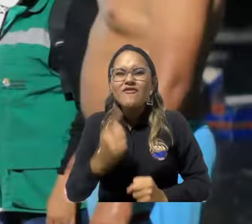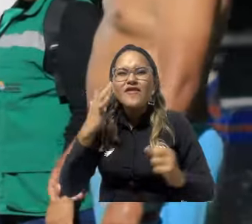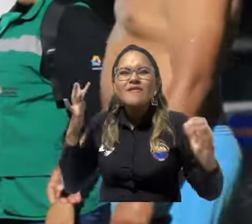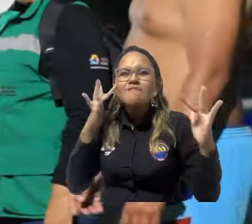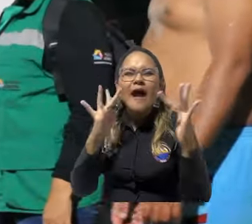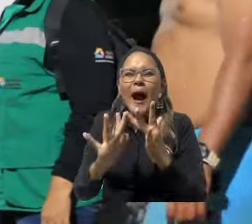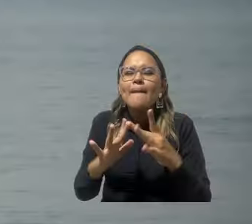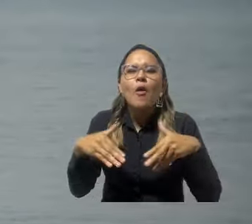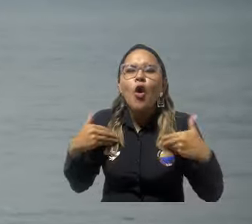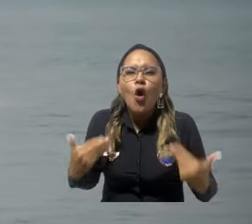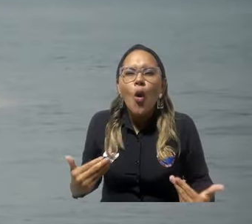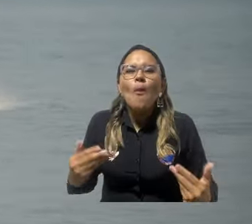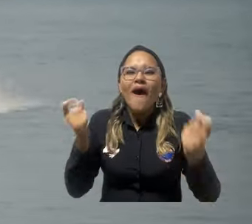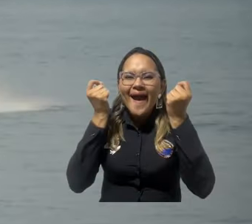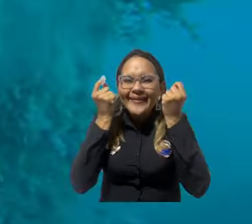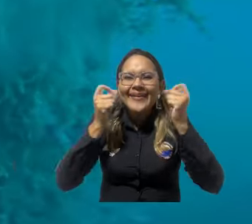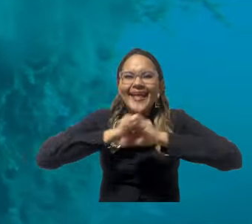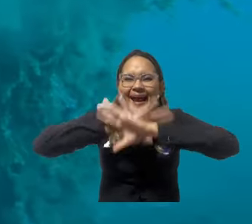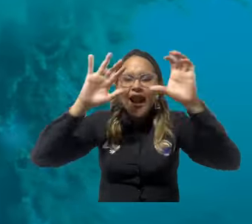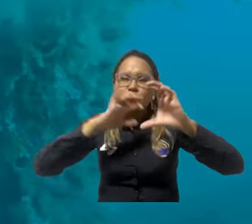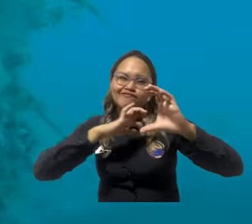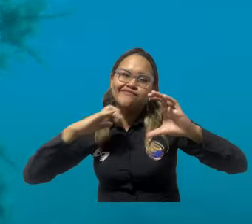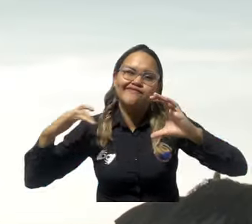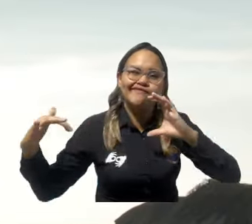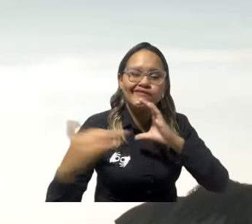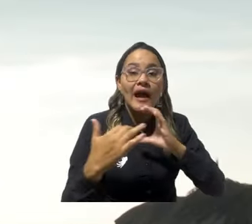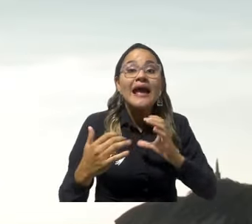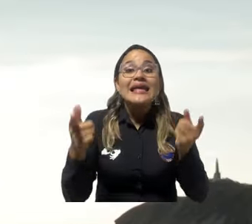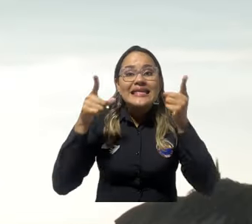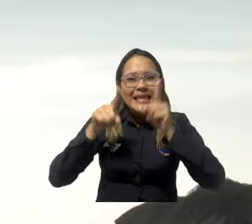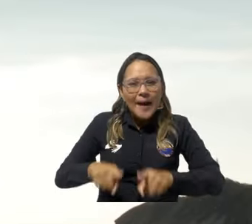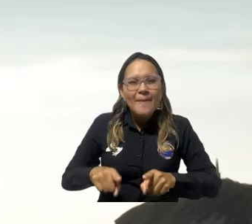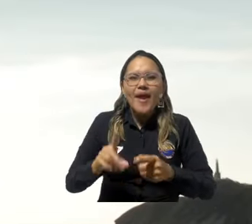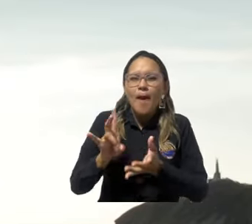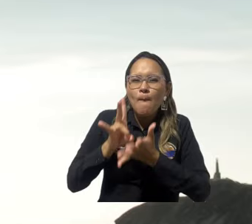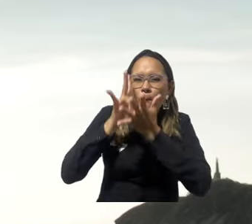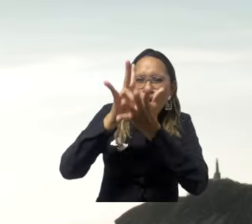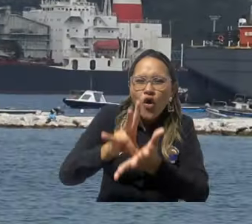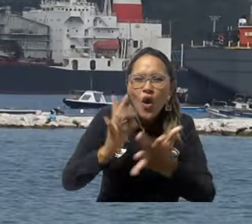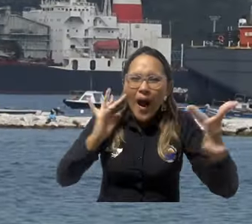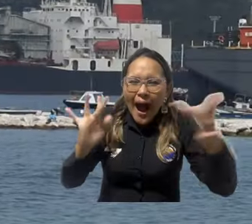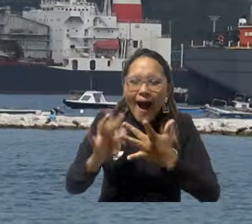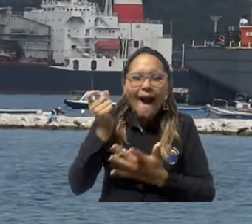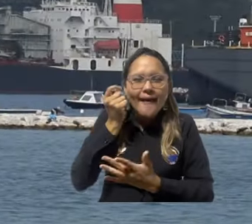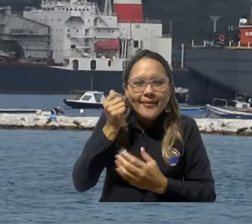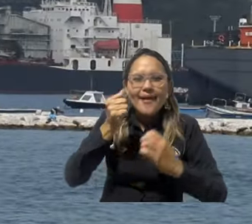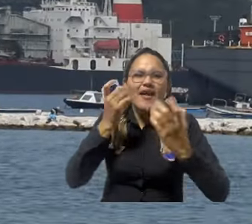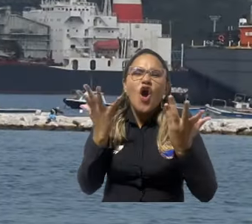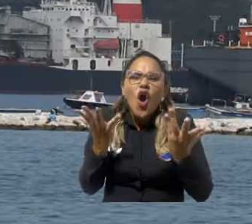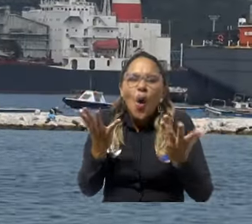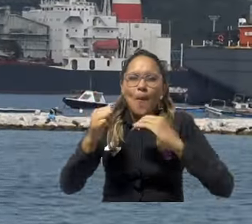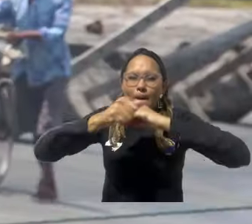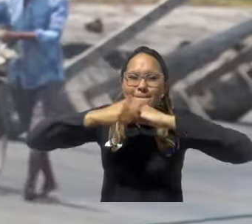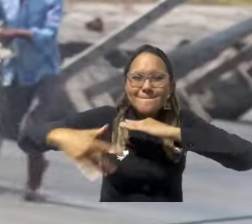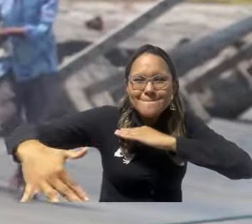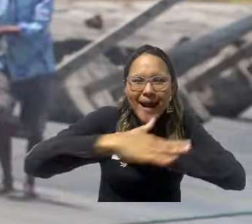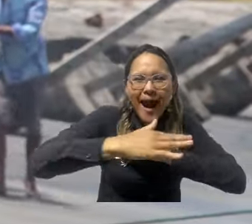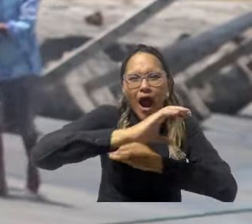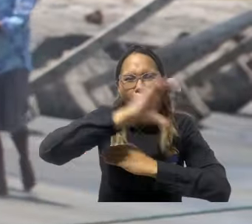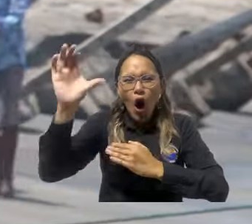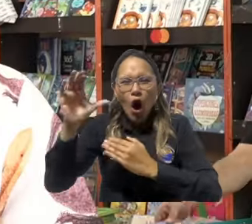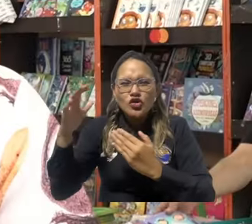está encaminado a comprender las dinámicas oceanográficas y generar modelos que permitan interpretar las interacciones con el medio marítimo y